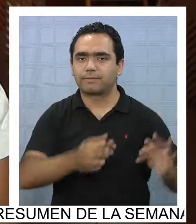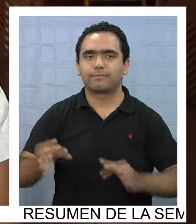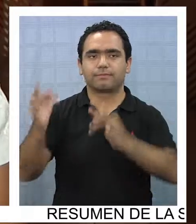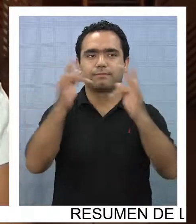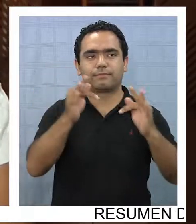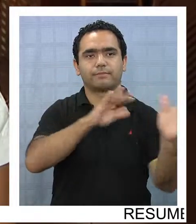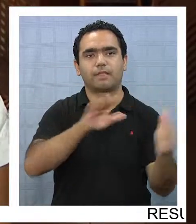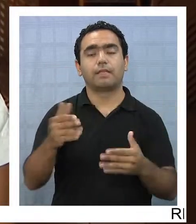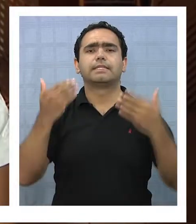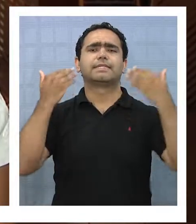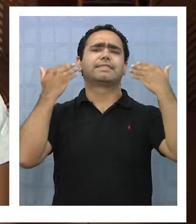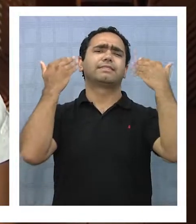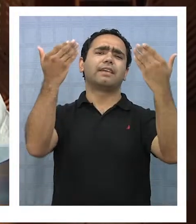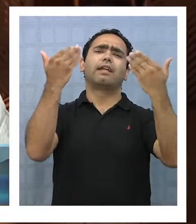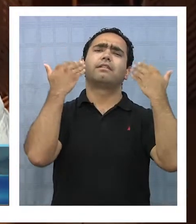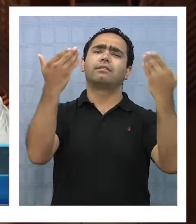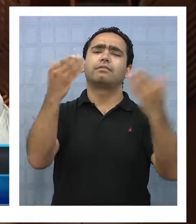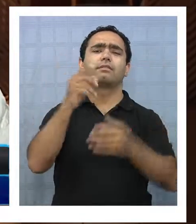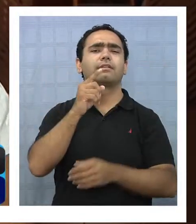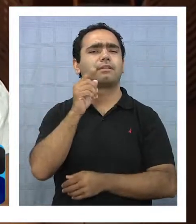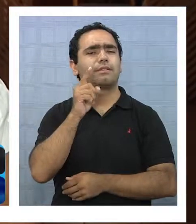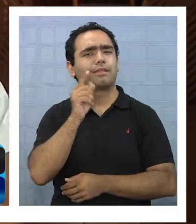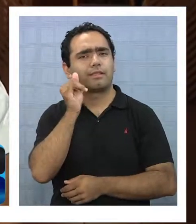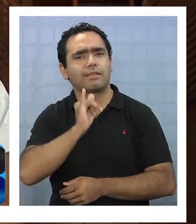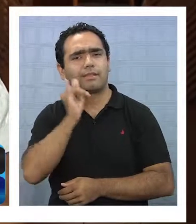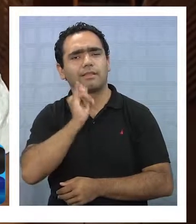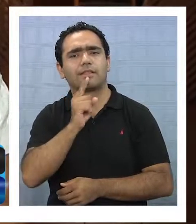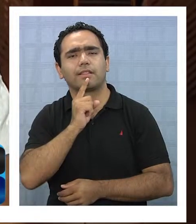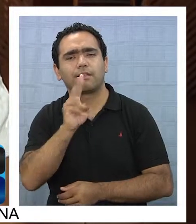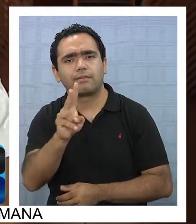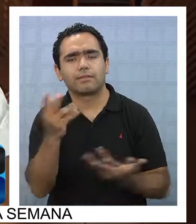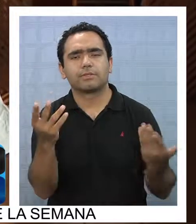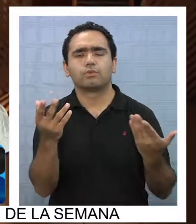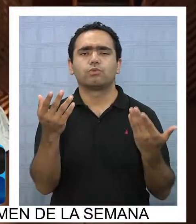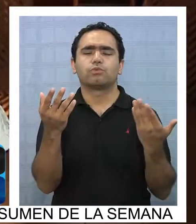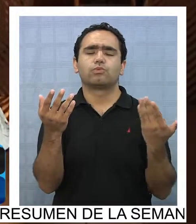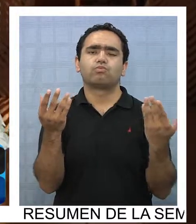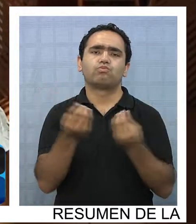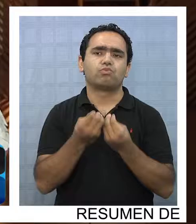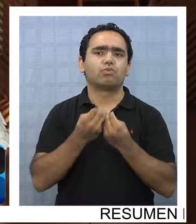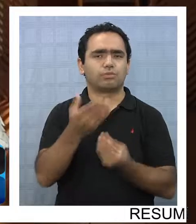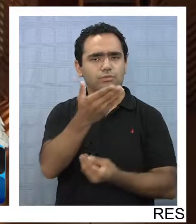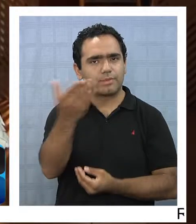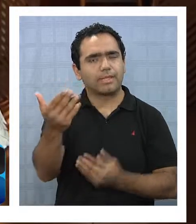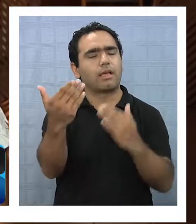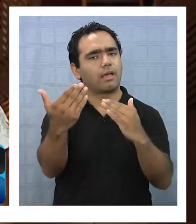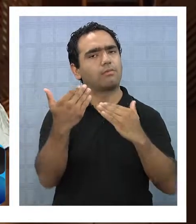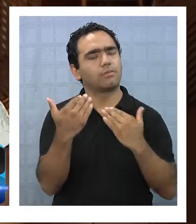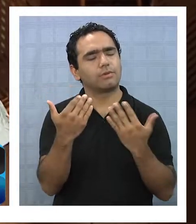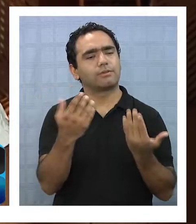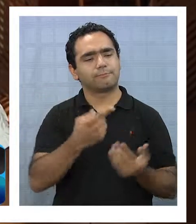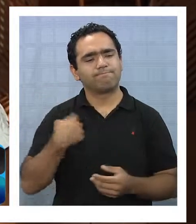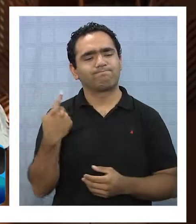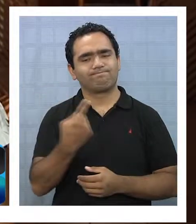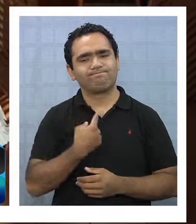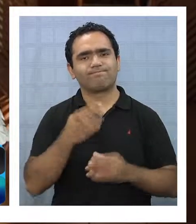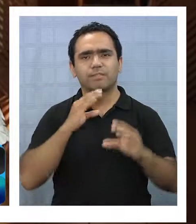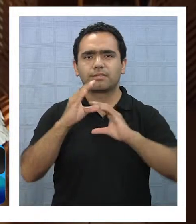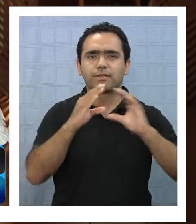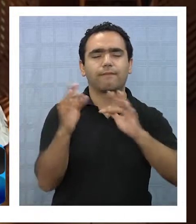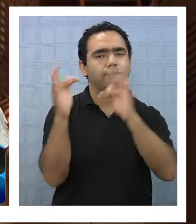Un saludo de todas maneras al canal, un gran apoyo para también la labor que hacemos nosotros de difundir y mis